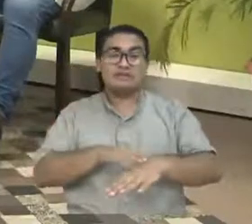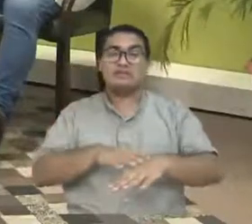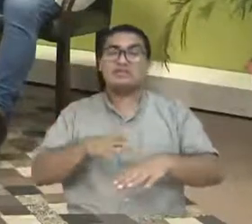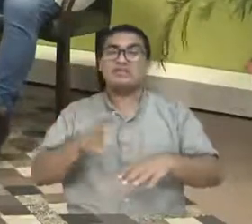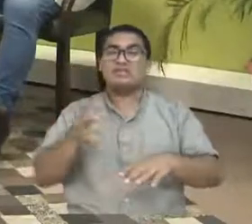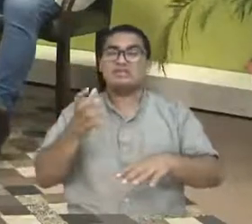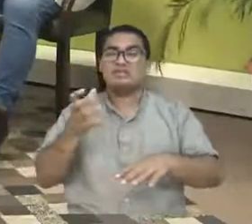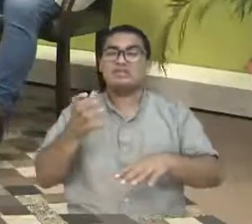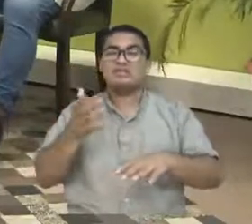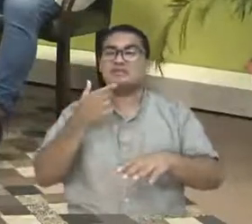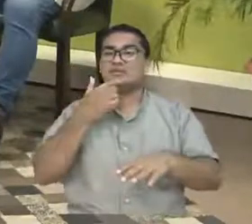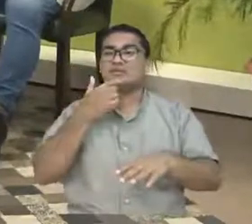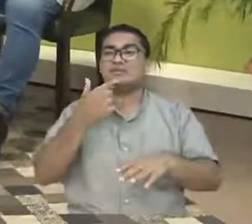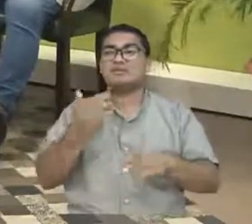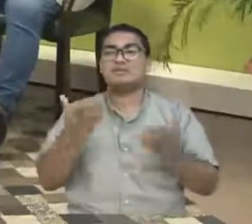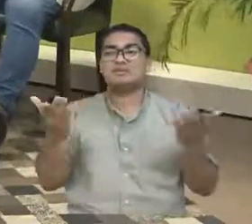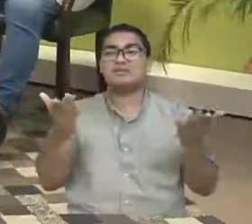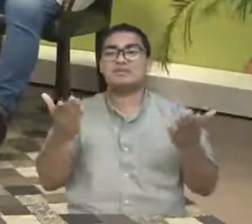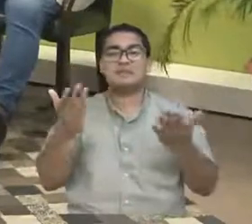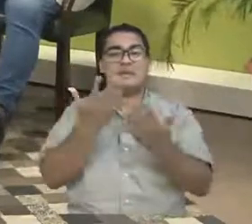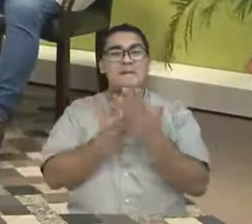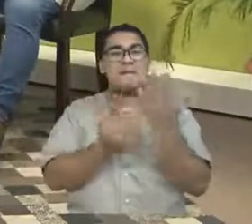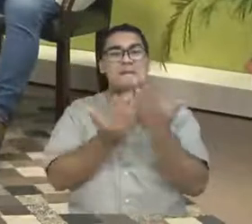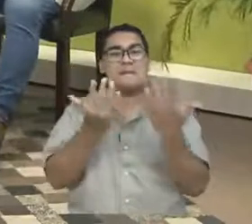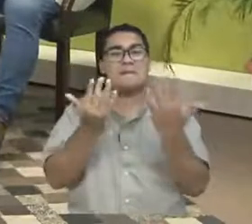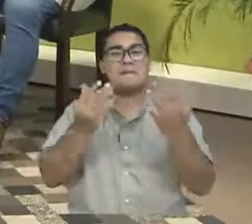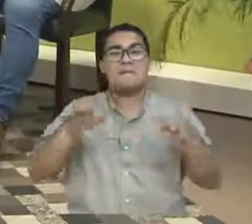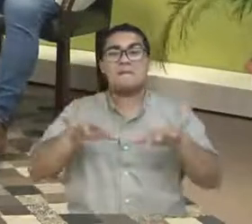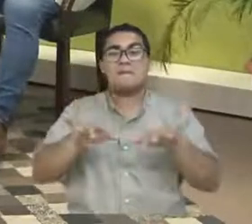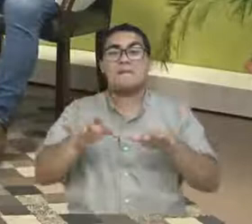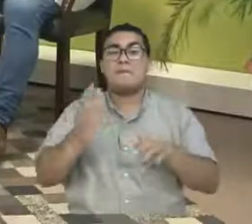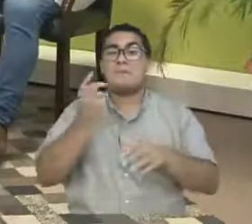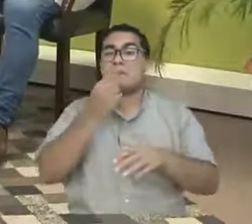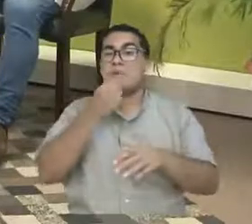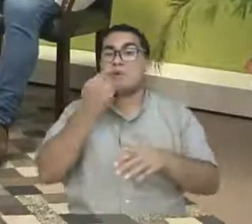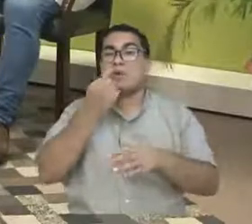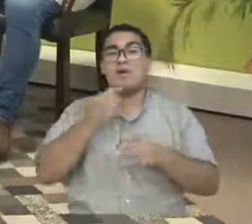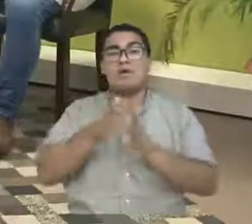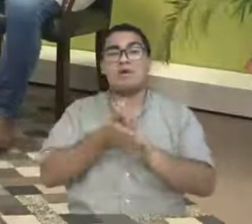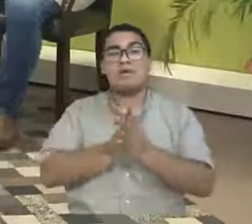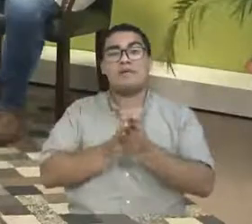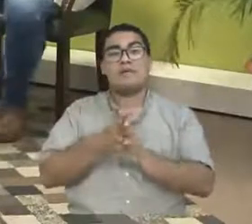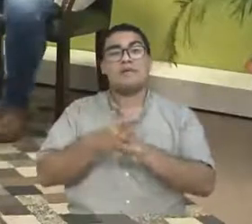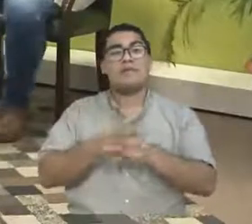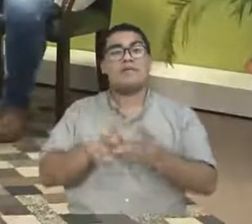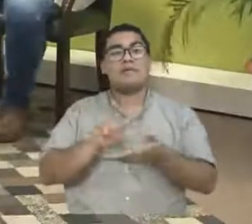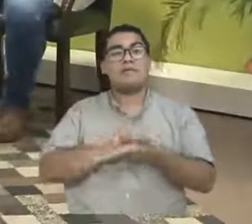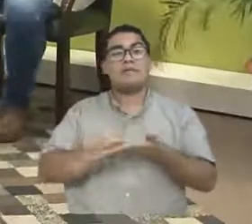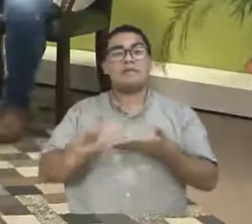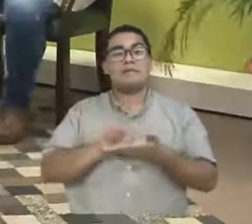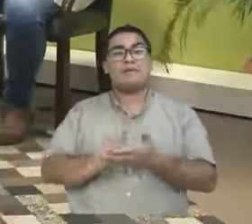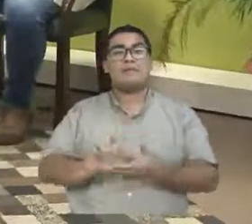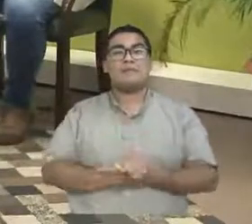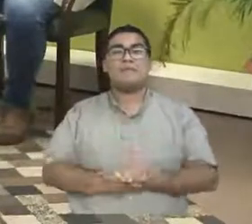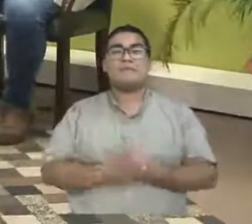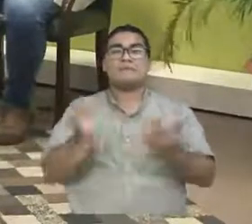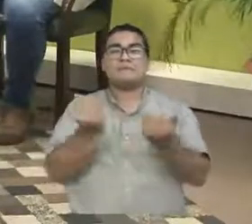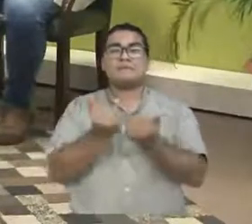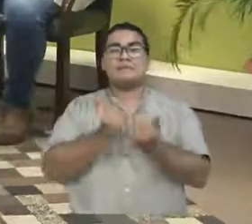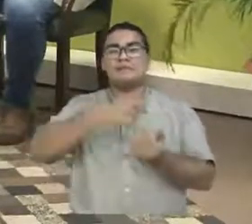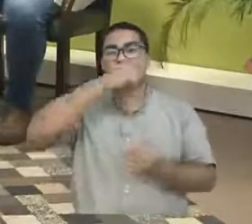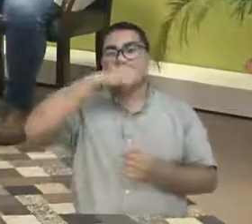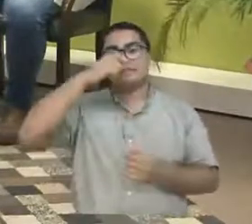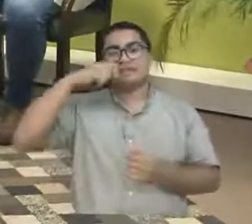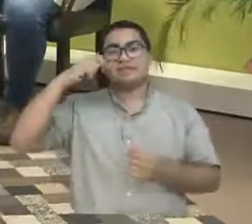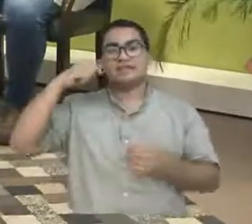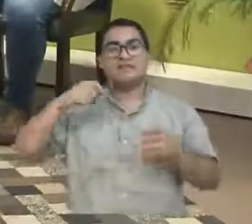denomina mano, pie, boca, solo y sencillamente con el lavado de manos. Precisamente, al igual que nosotros nos lavamos los dientes, muchas